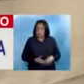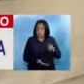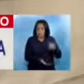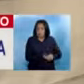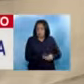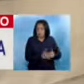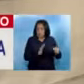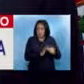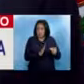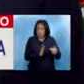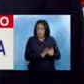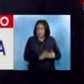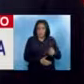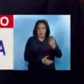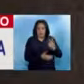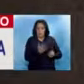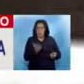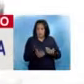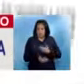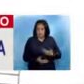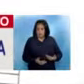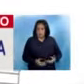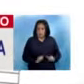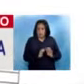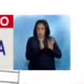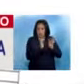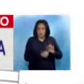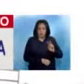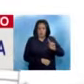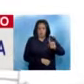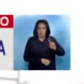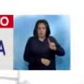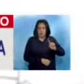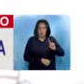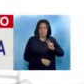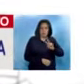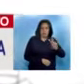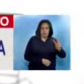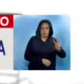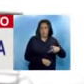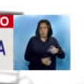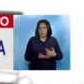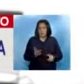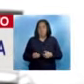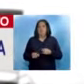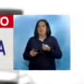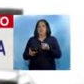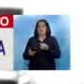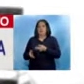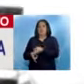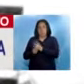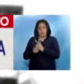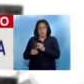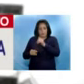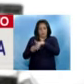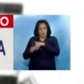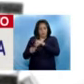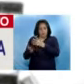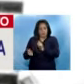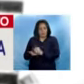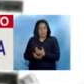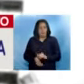la residencia de la pareja presidencial en Surco. Los 122 mil dólares de un crédito hipotecario que Nadine Heredia debía pagar en 15 años,